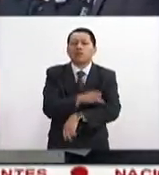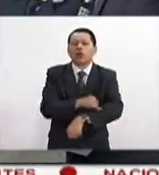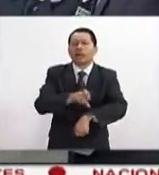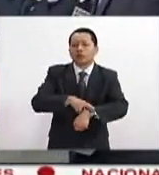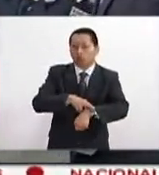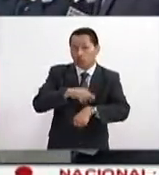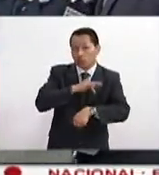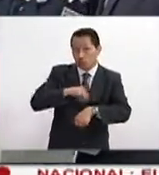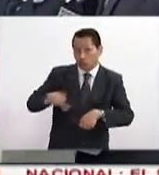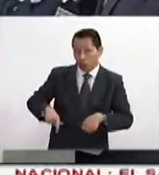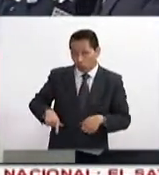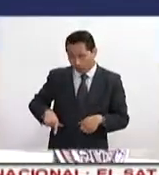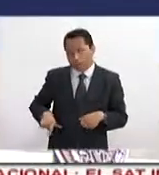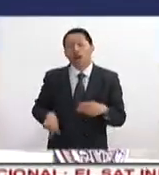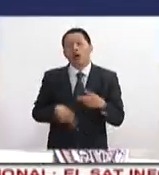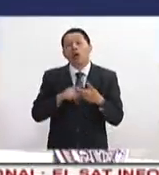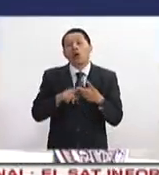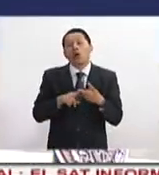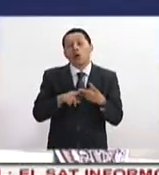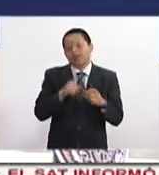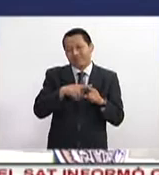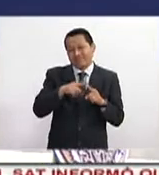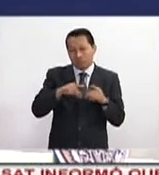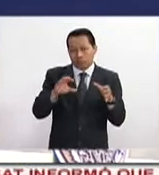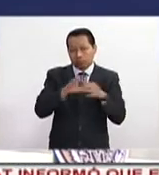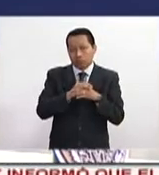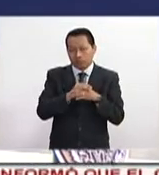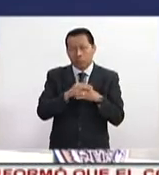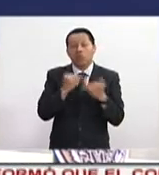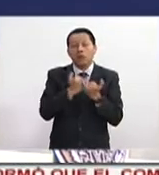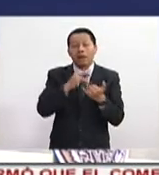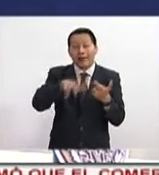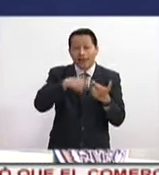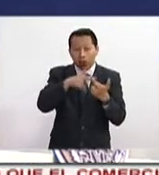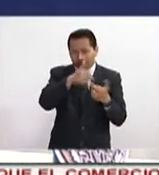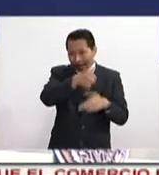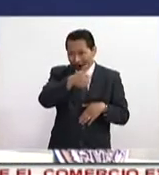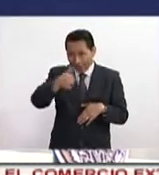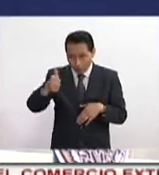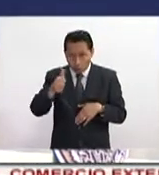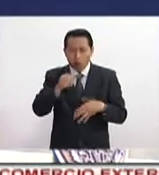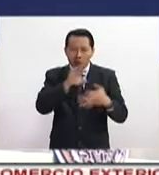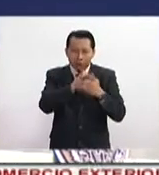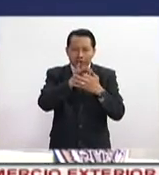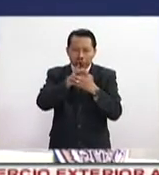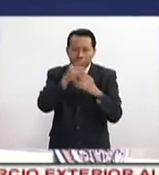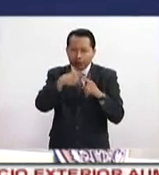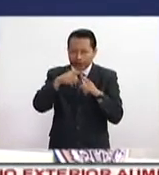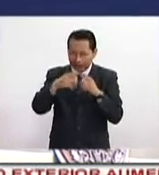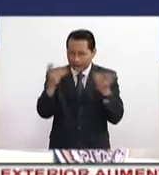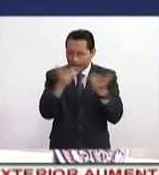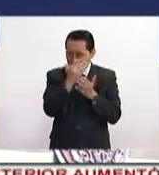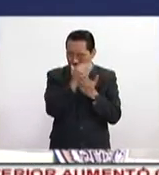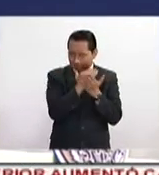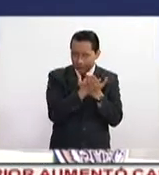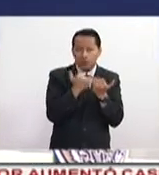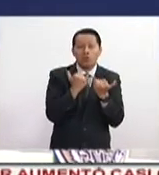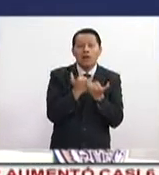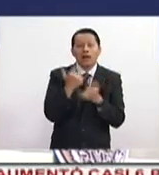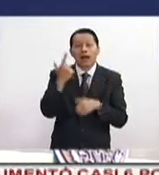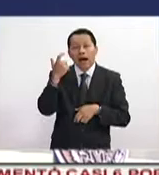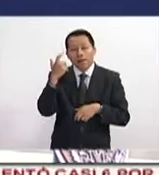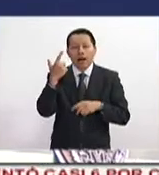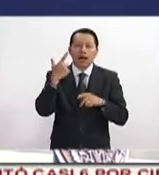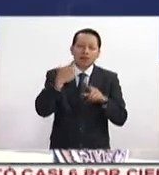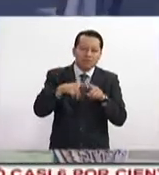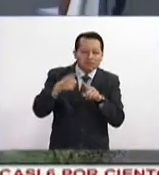entre autoridades, adoptar estrategias regionales y combatir el tráfico ilegal de armas y el lavado